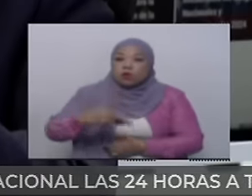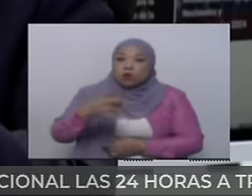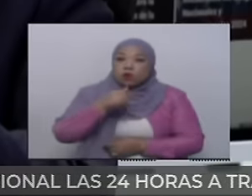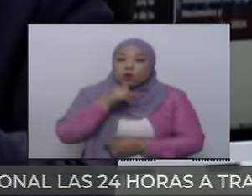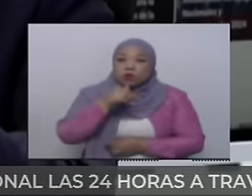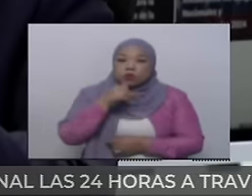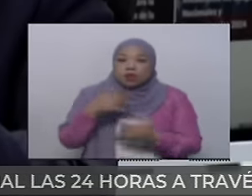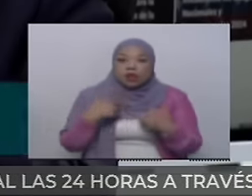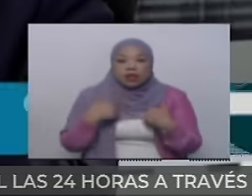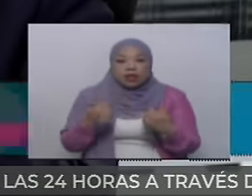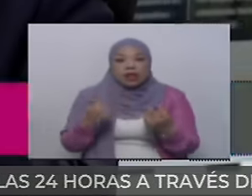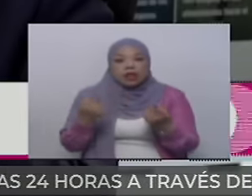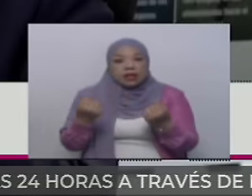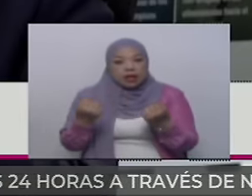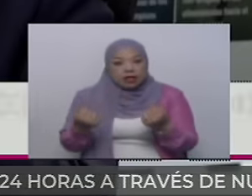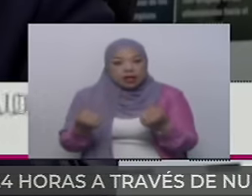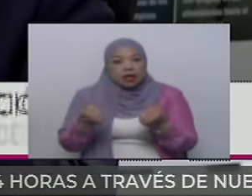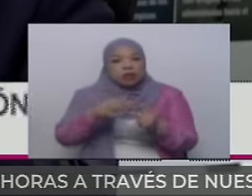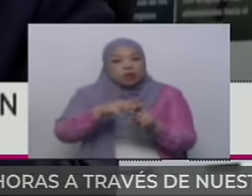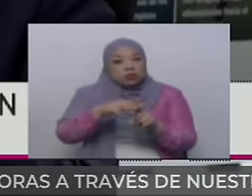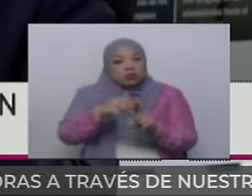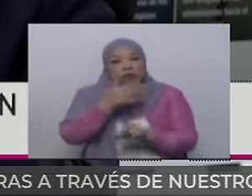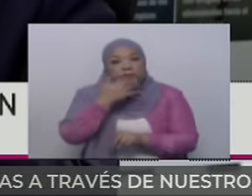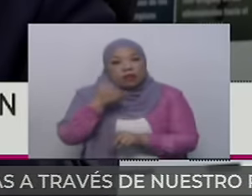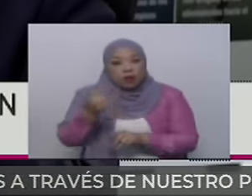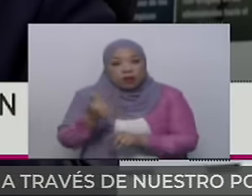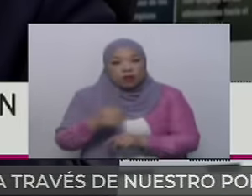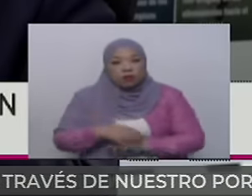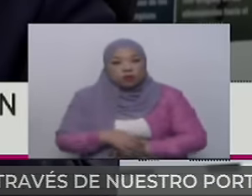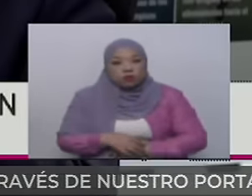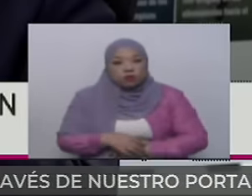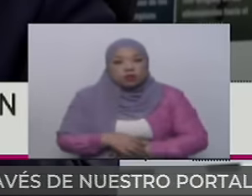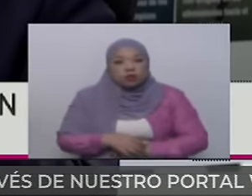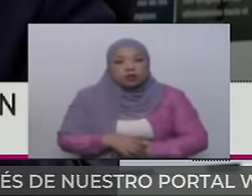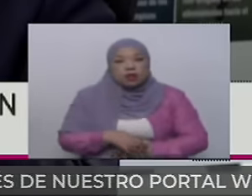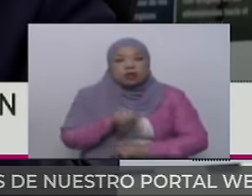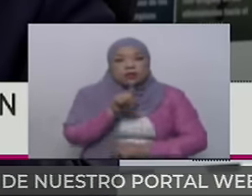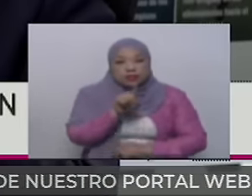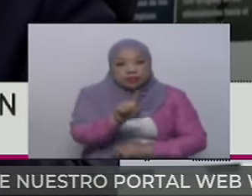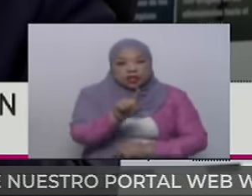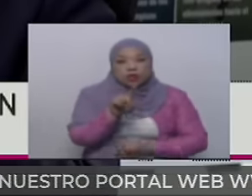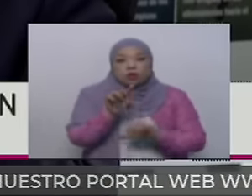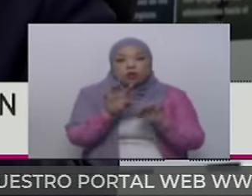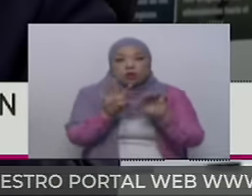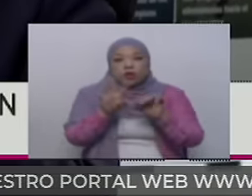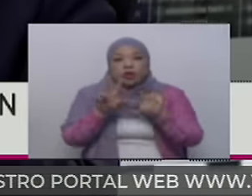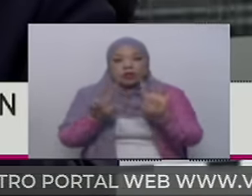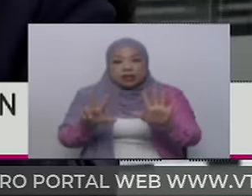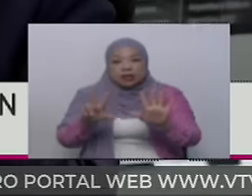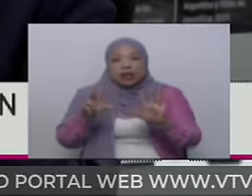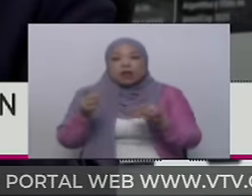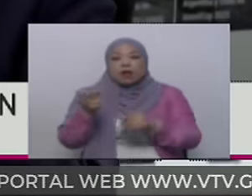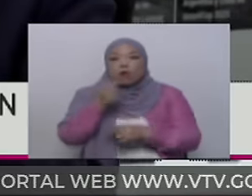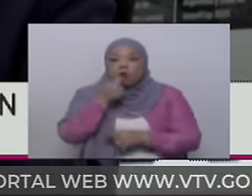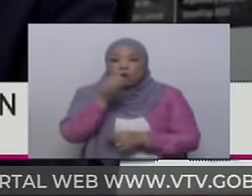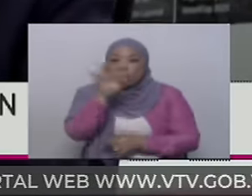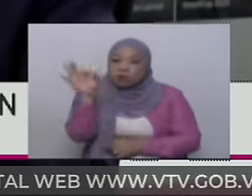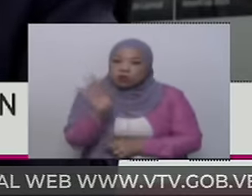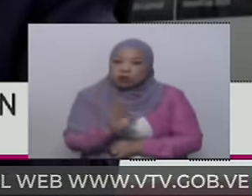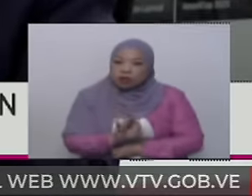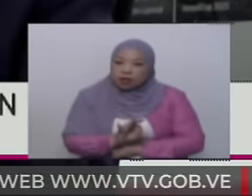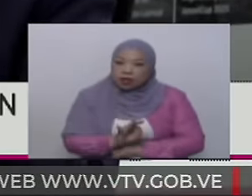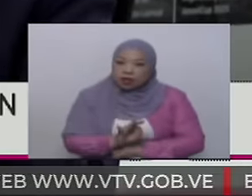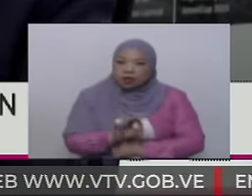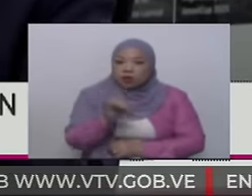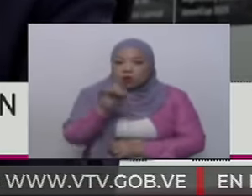de salud económica. Que haya crecido el 143% la recaudación en lo que